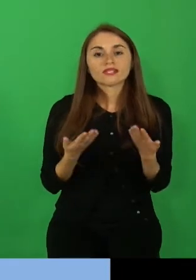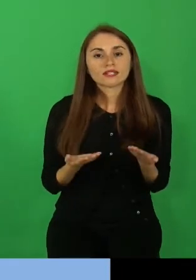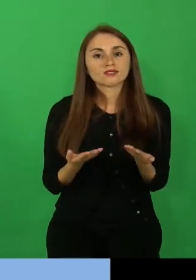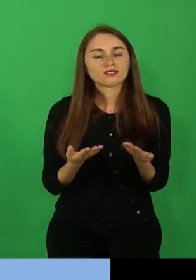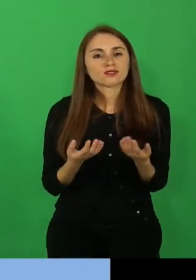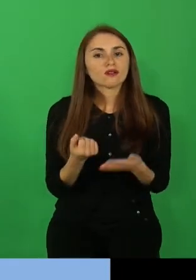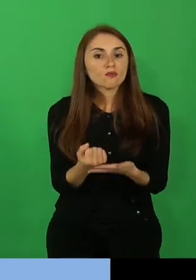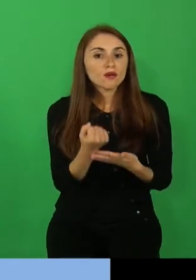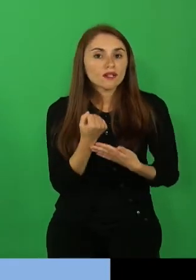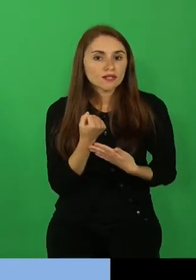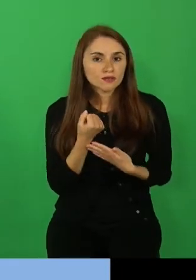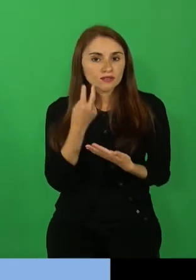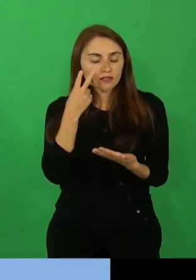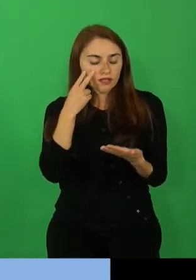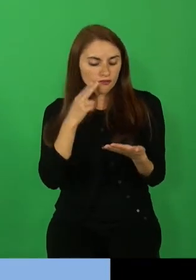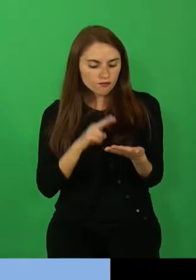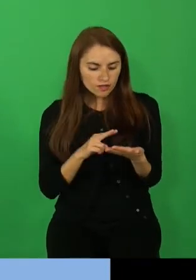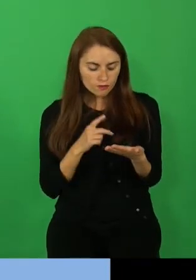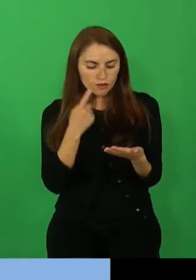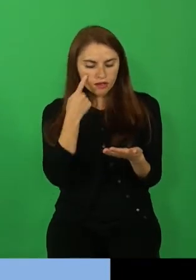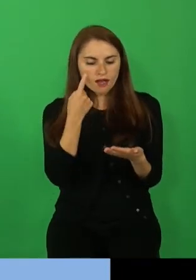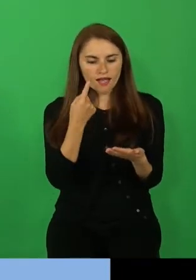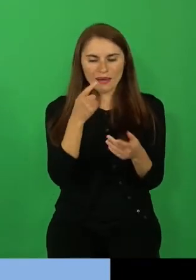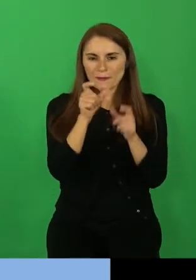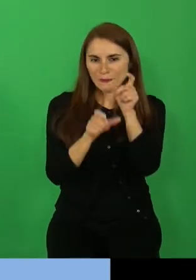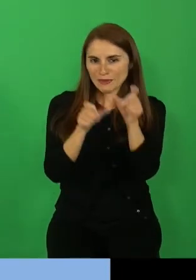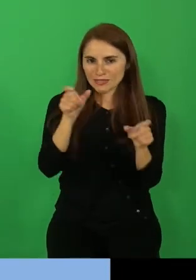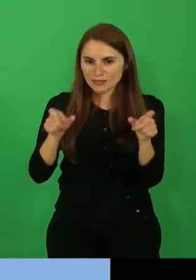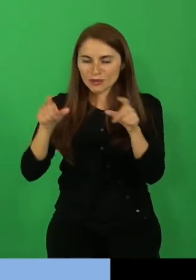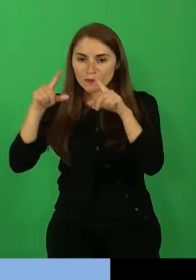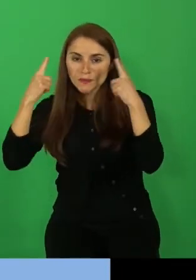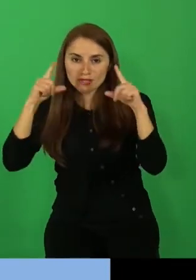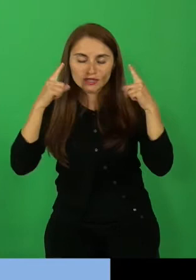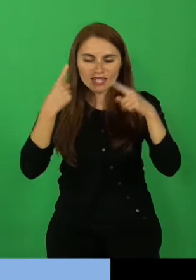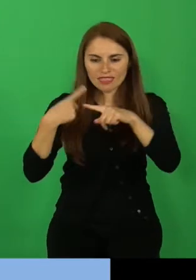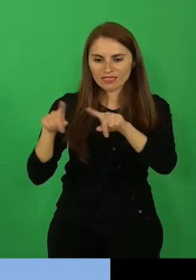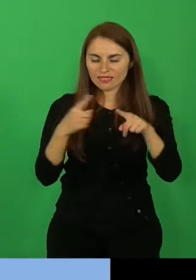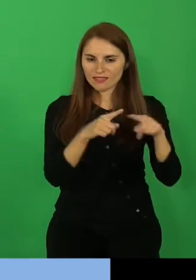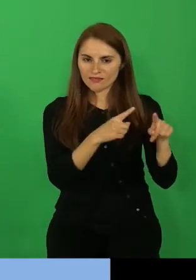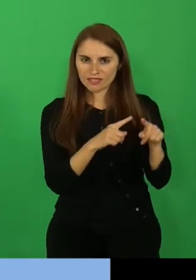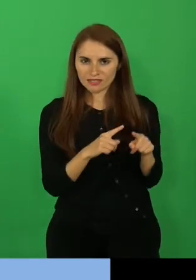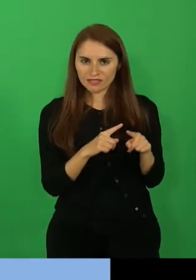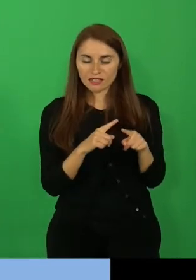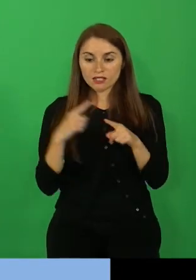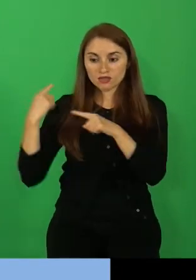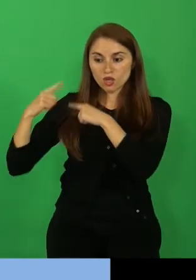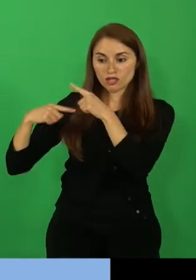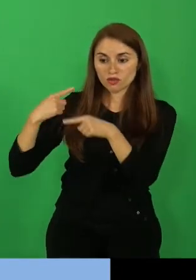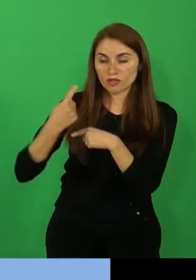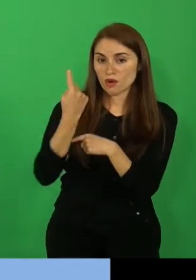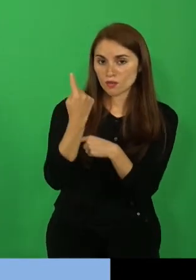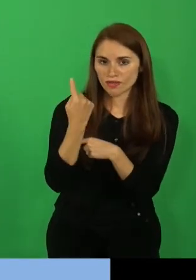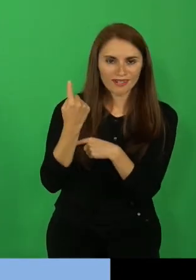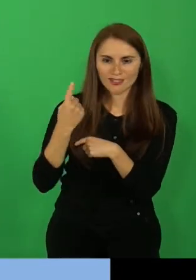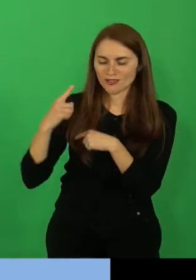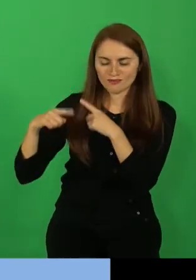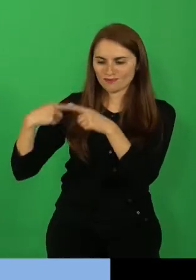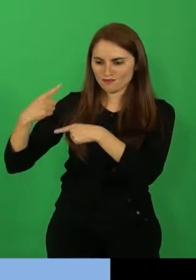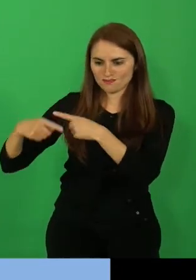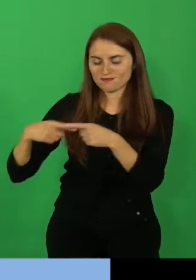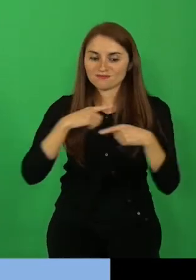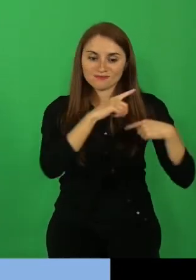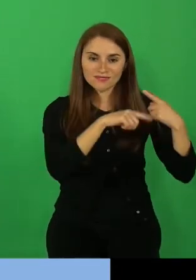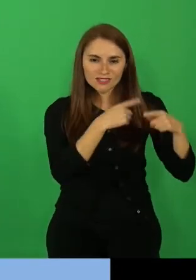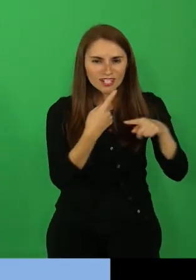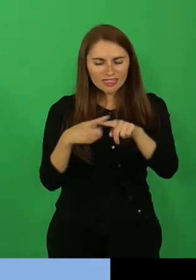que tenga varios personajes, hay historias simultáneas. No me centro solamente en lo que le ocurre al